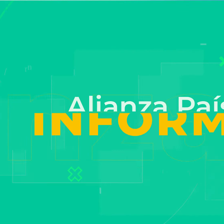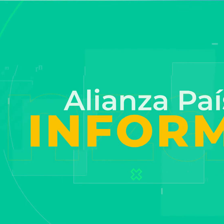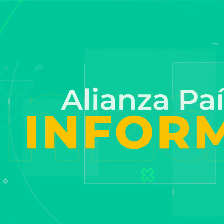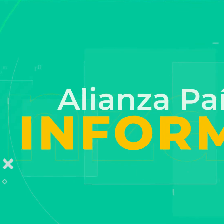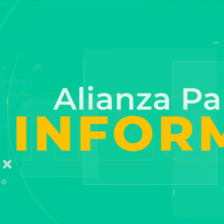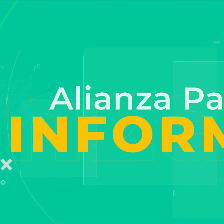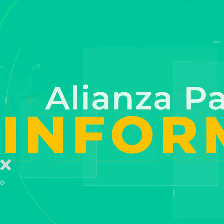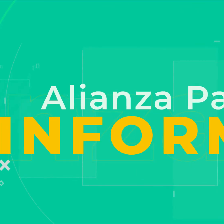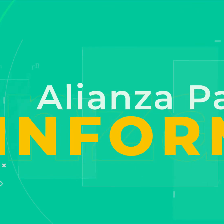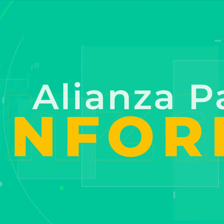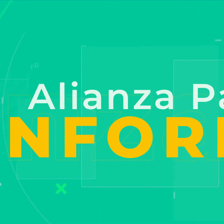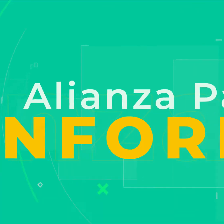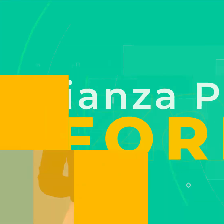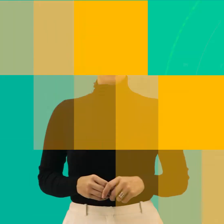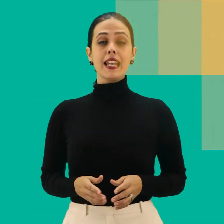población.